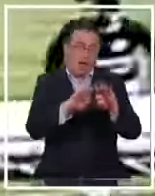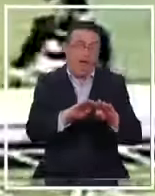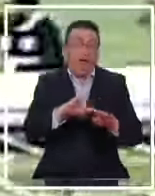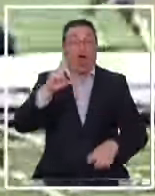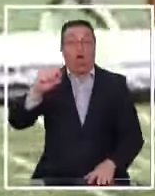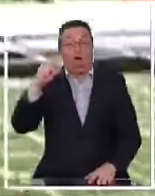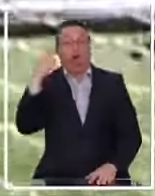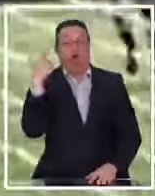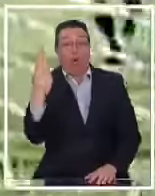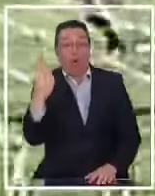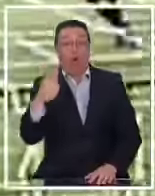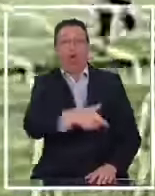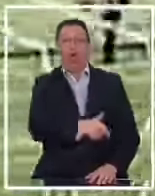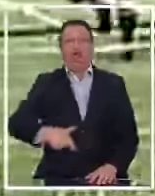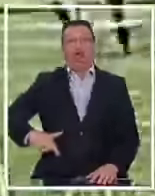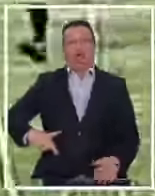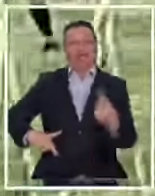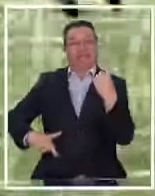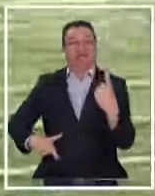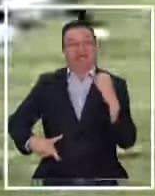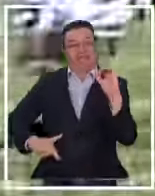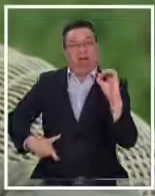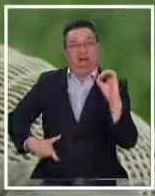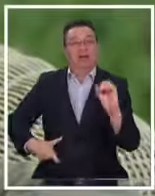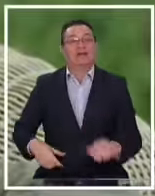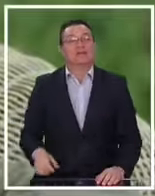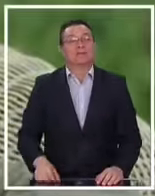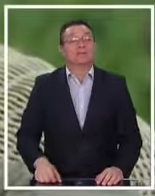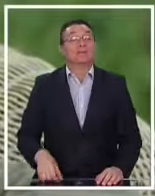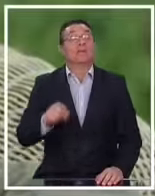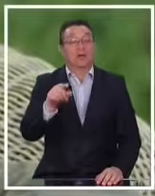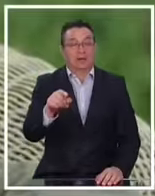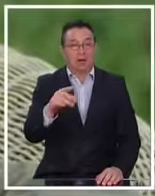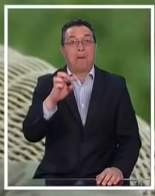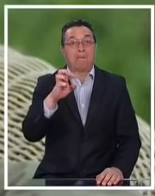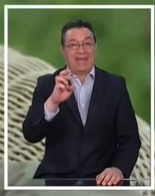Luchito Pérez es un tipo que le tengo mucho respeto y mucho cariño, porque él